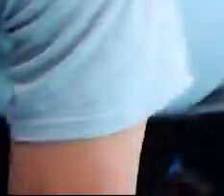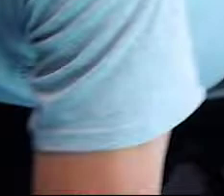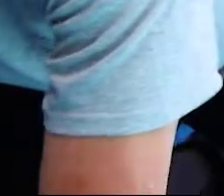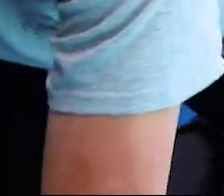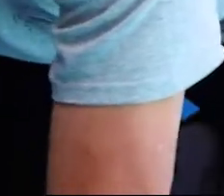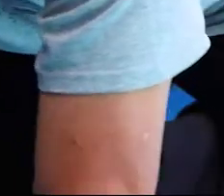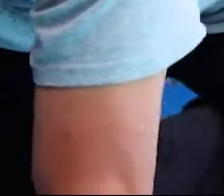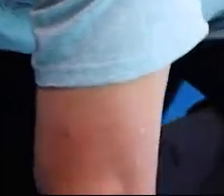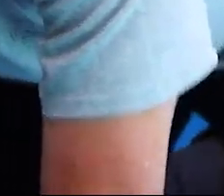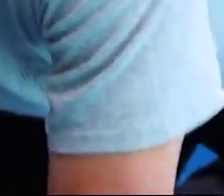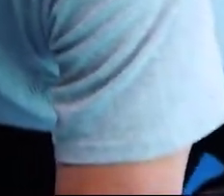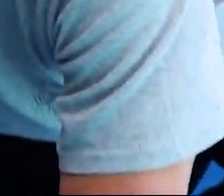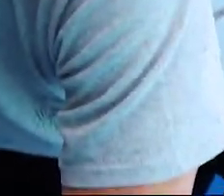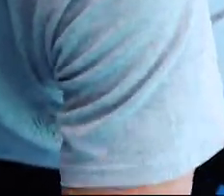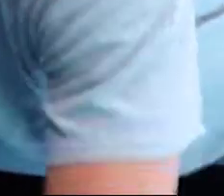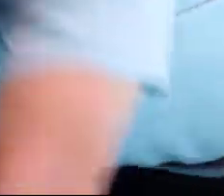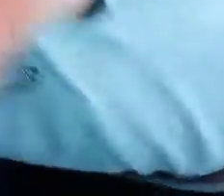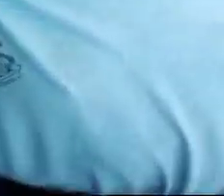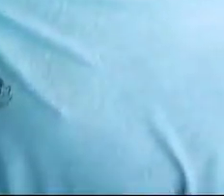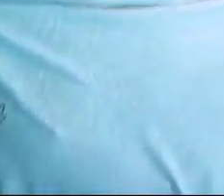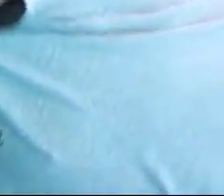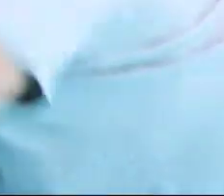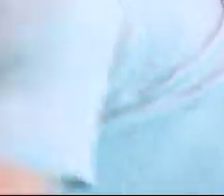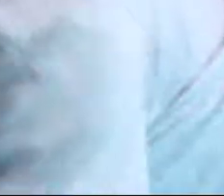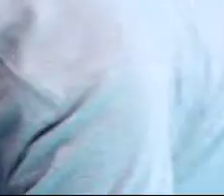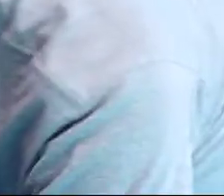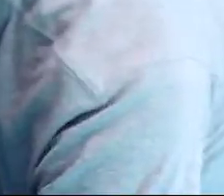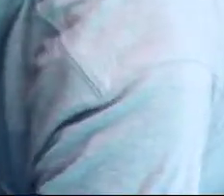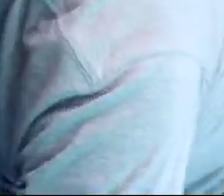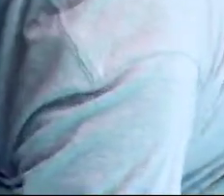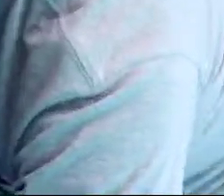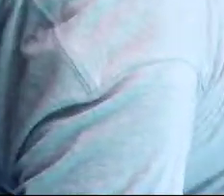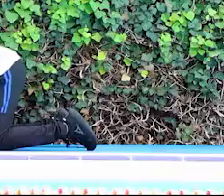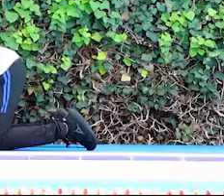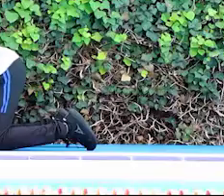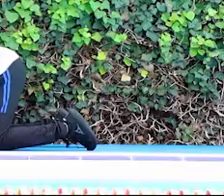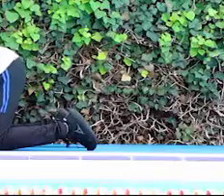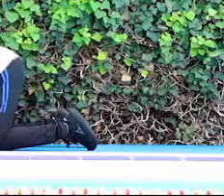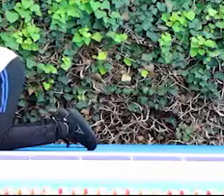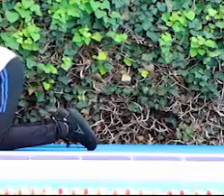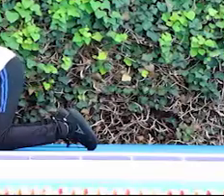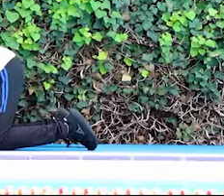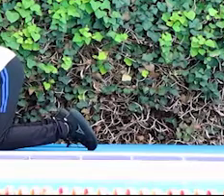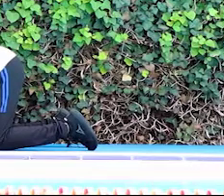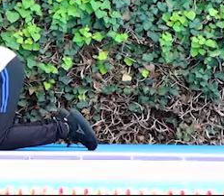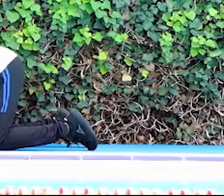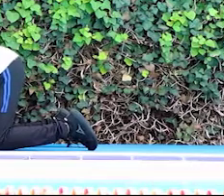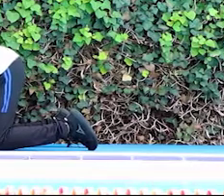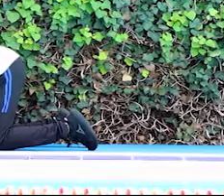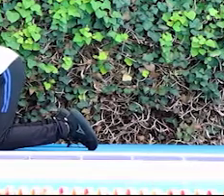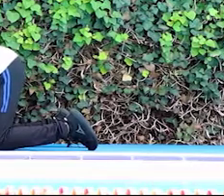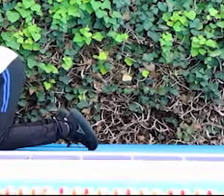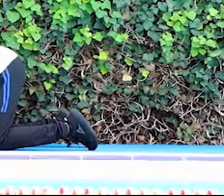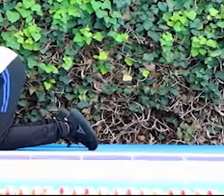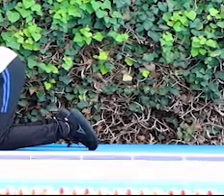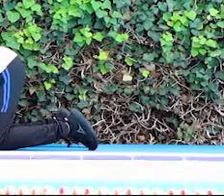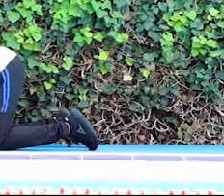Ok, y vamos a levantar nuestra mano derecha. Izquierda, derecha, ok.